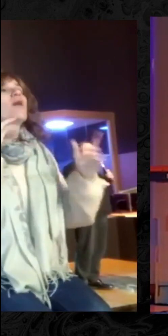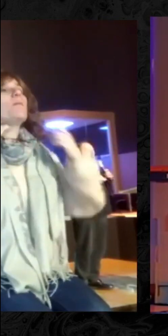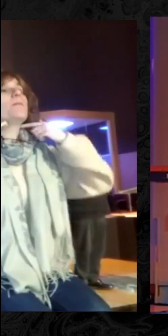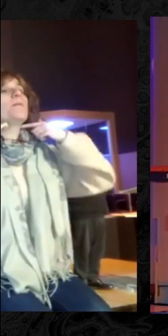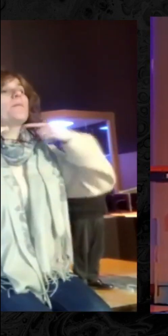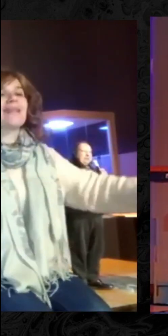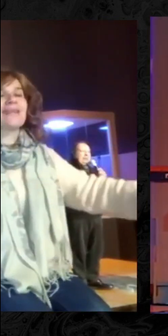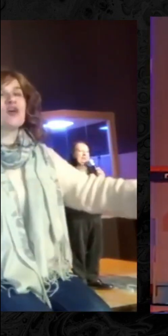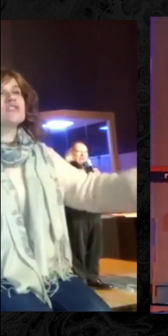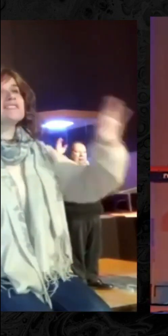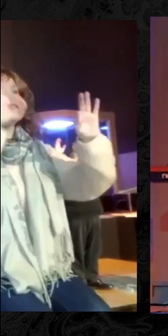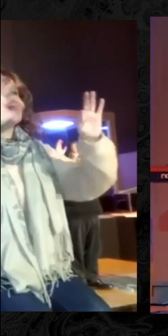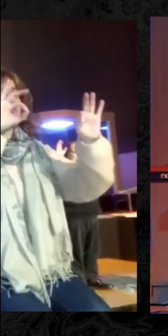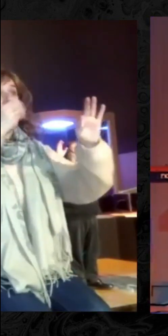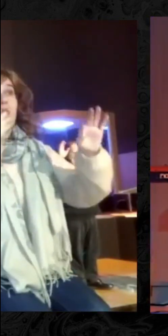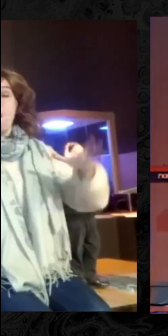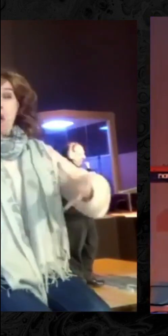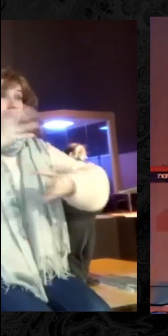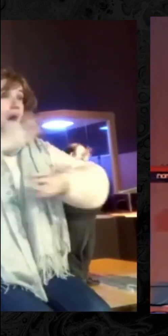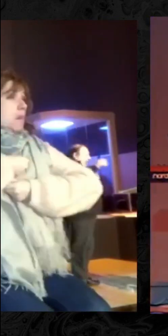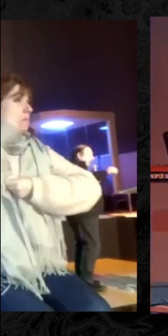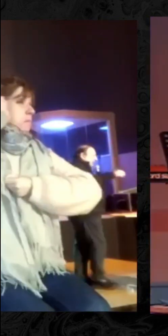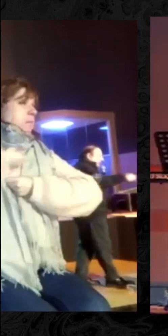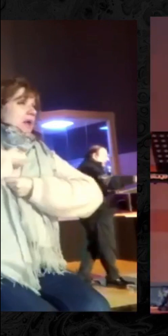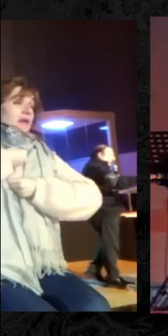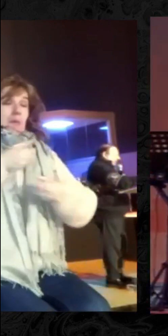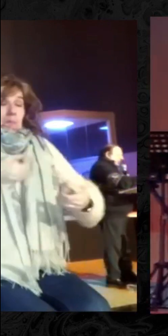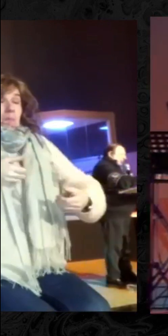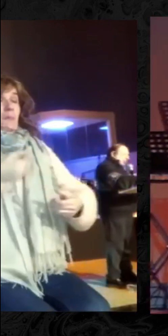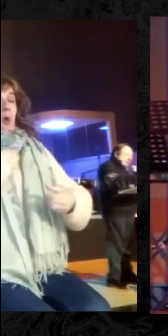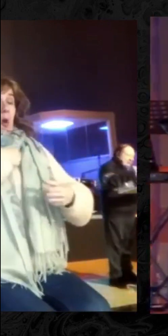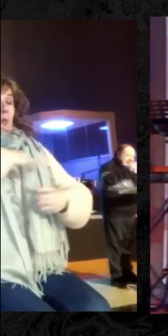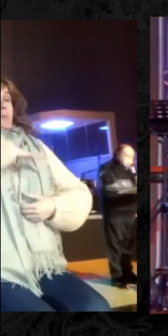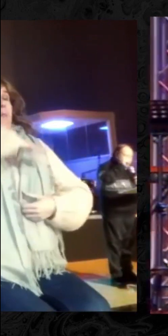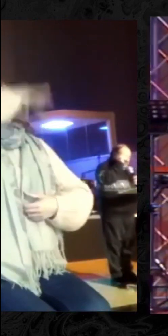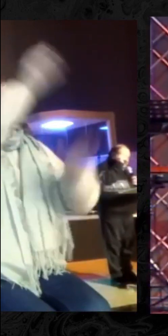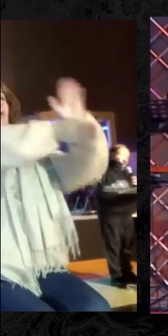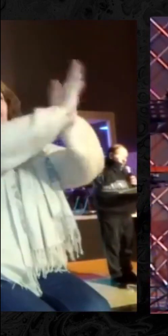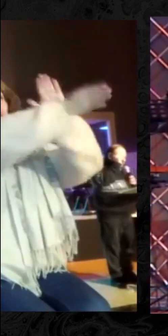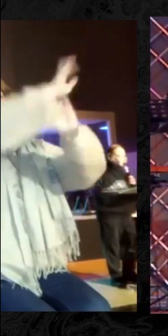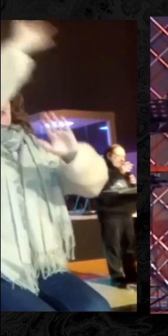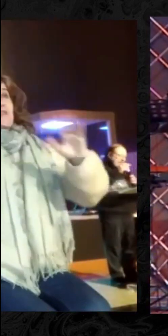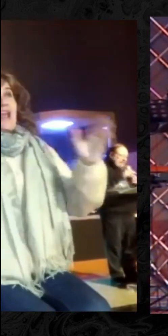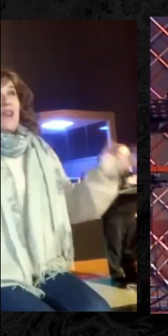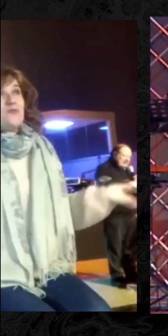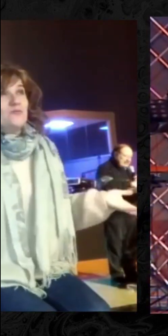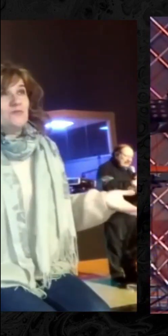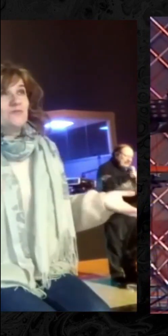todos vamos a estar con Cristo Amén Gloria al Señor muy bien luego